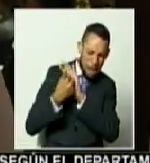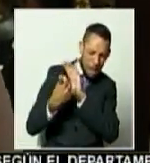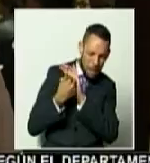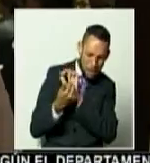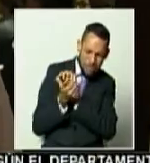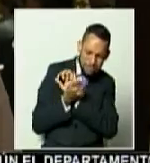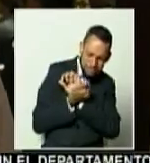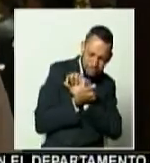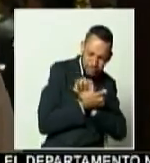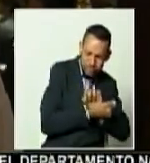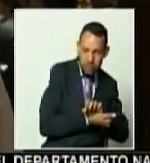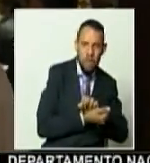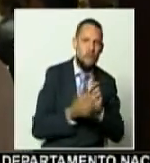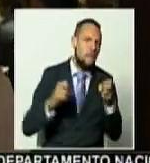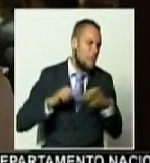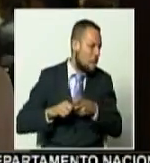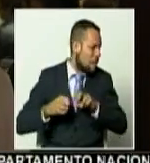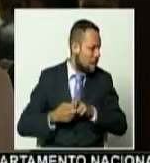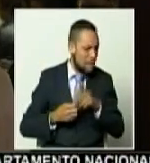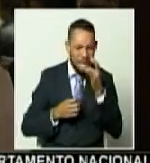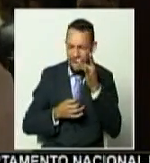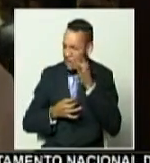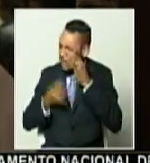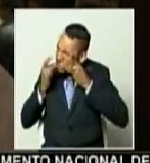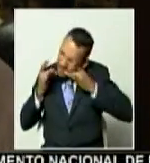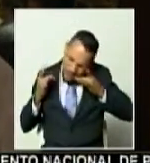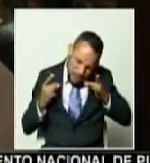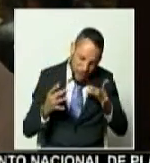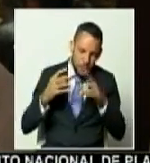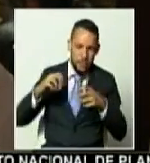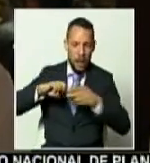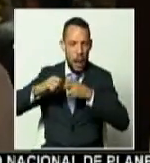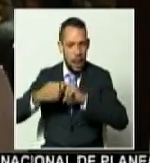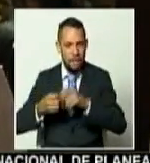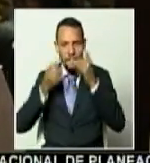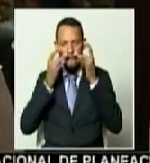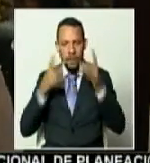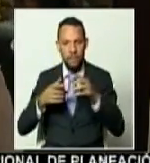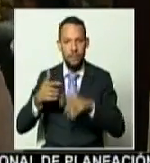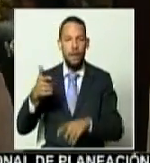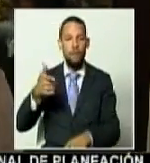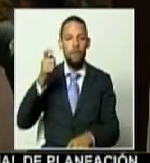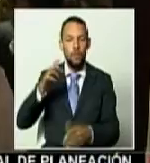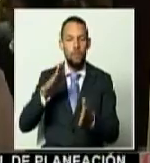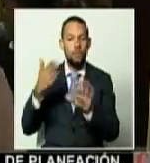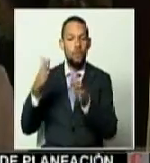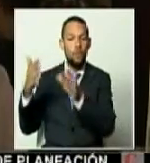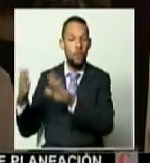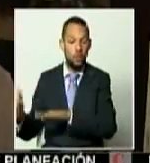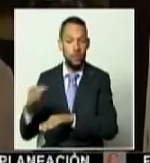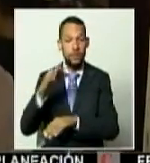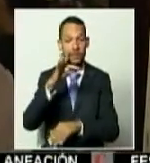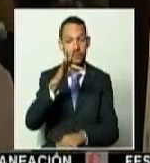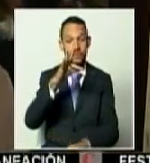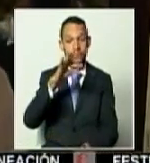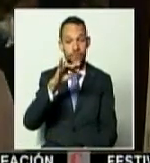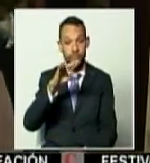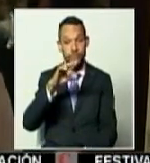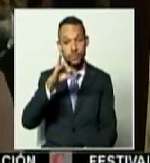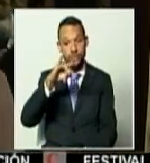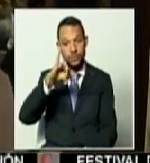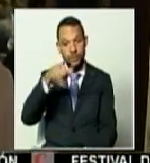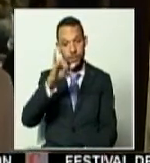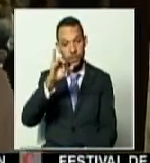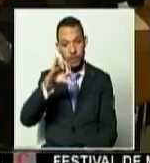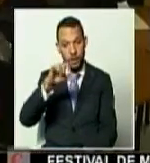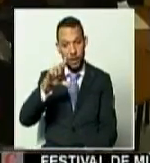secuestrados y bueno, padecimos todos los horrores de lo que se ha conocido como la masacre de Trujillo. Como consecuencia de estos hechos pues tuvimos que